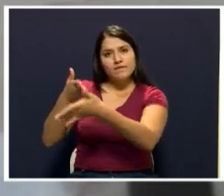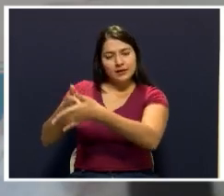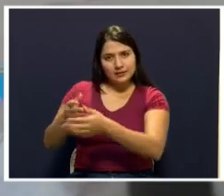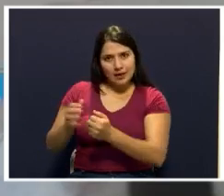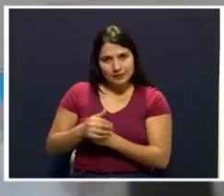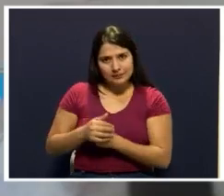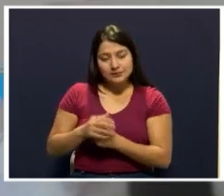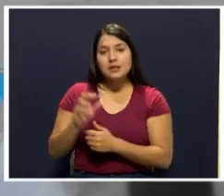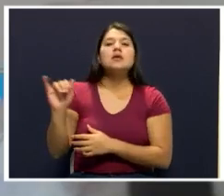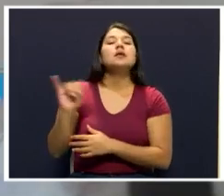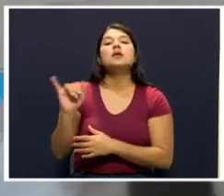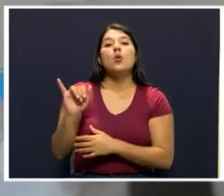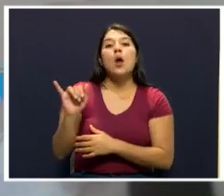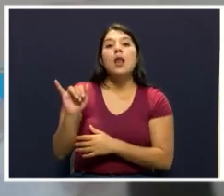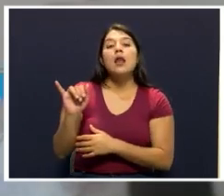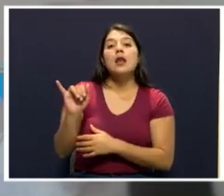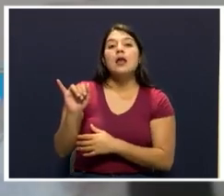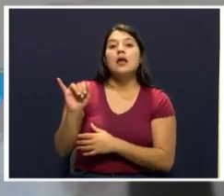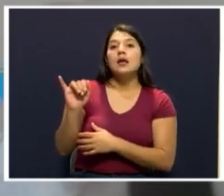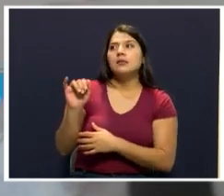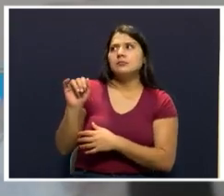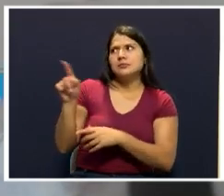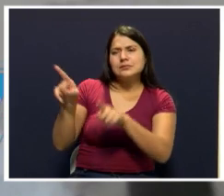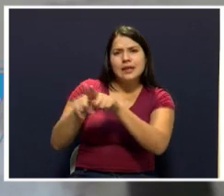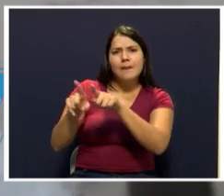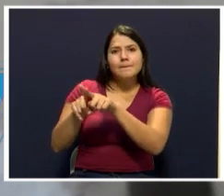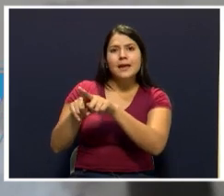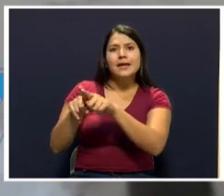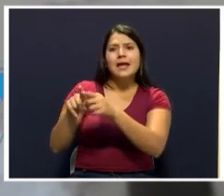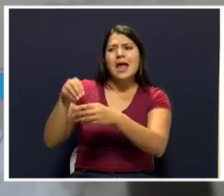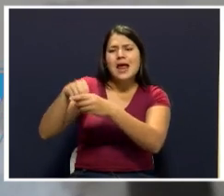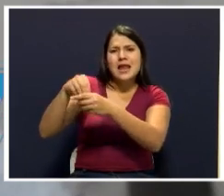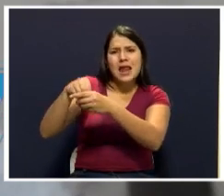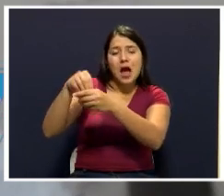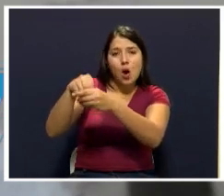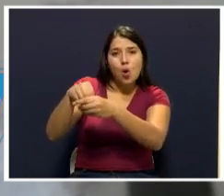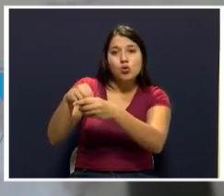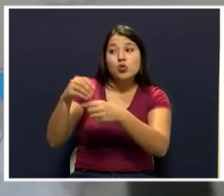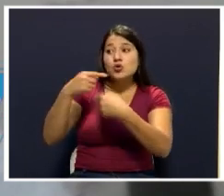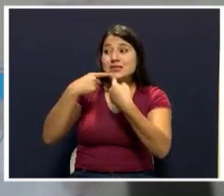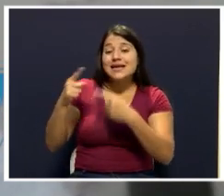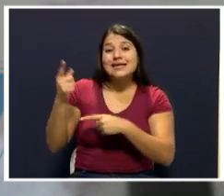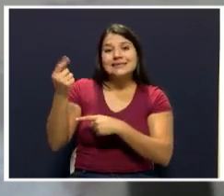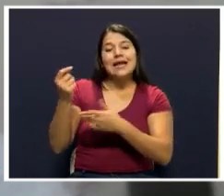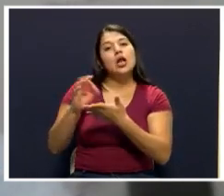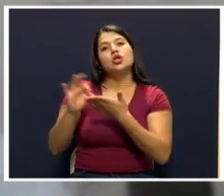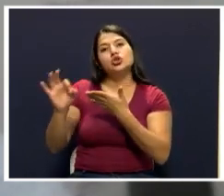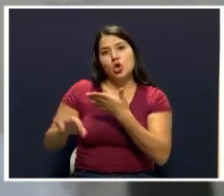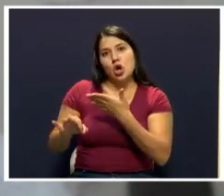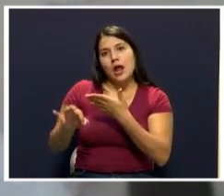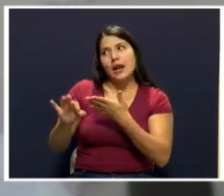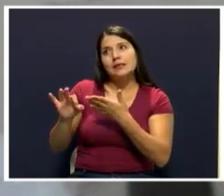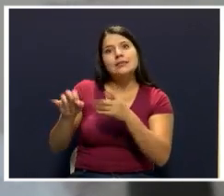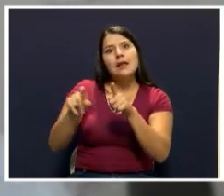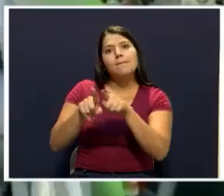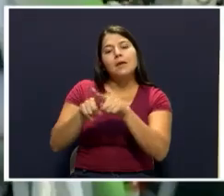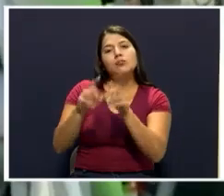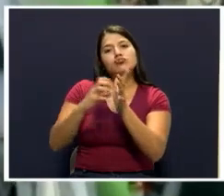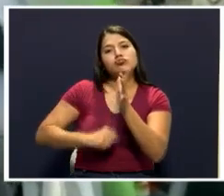12 años hacia el futuro, que también se canalice el ahorro grande de derogar el decreto de salario escolar en el sector público hacia el